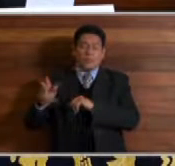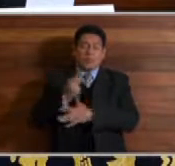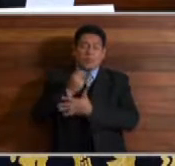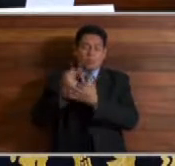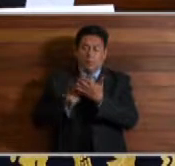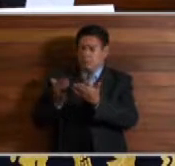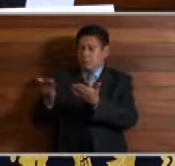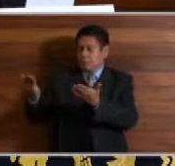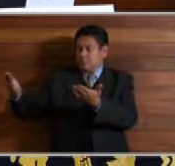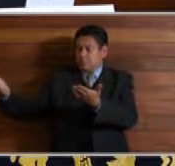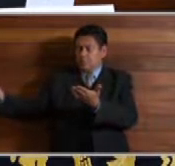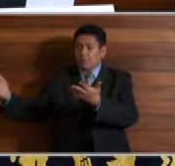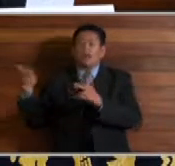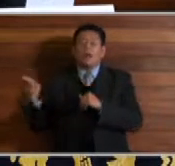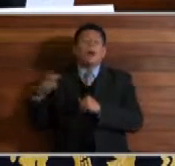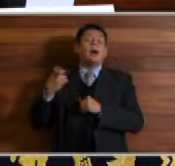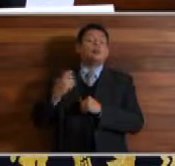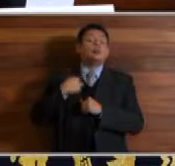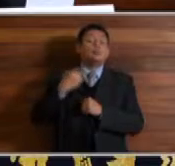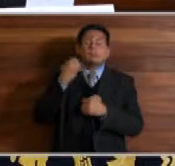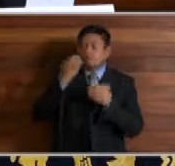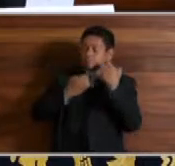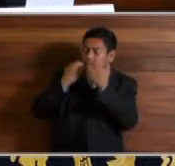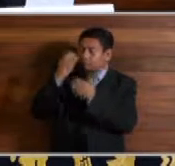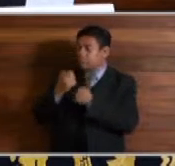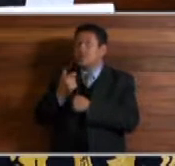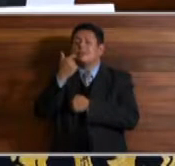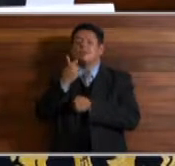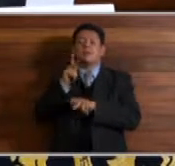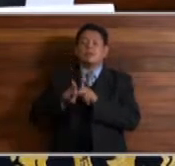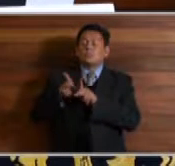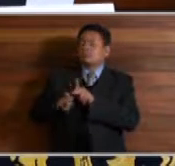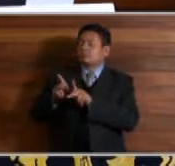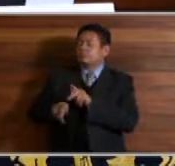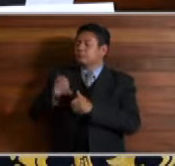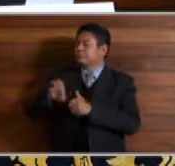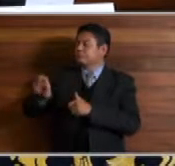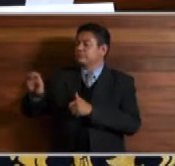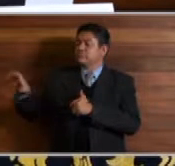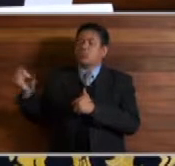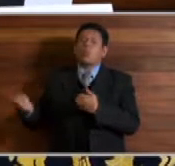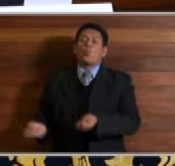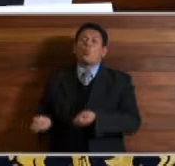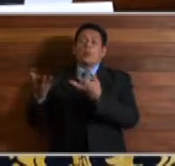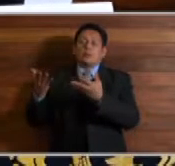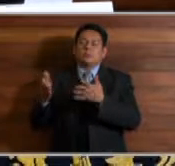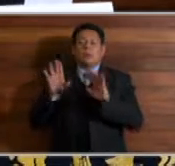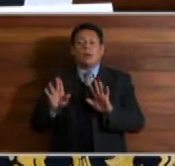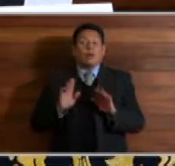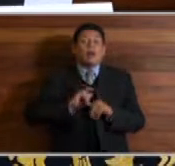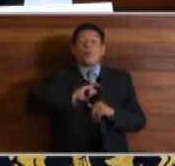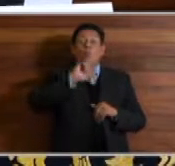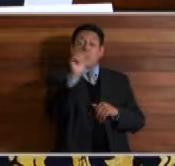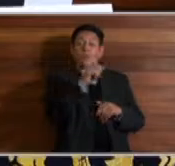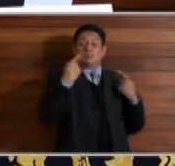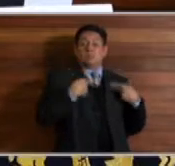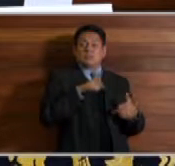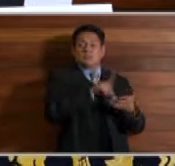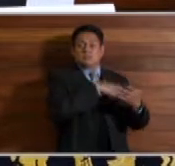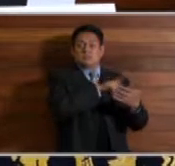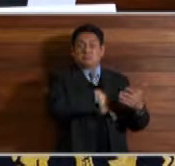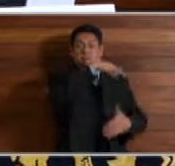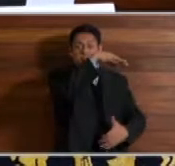puede tener una parte importante de su presupuesto. El segundo paso es cómo lo